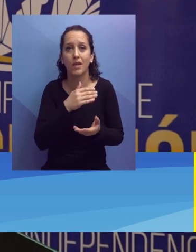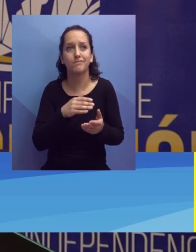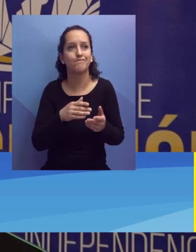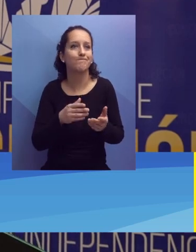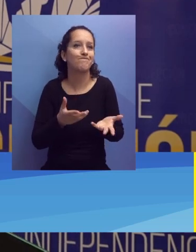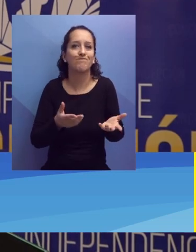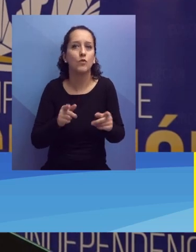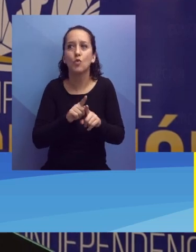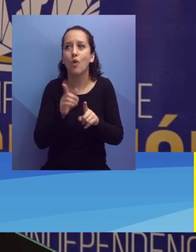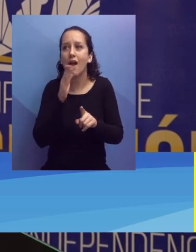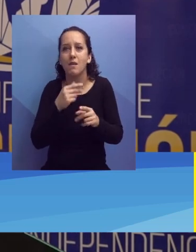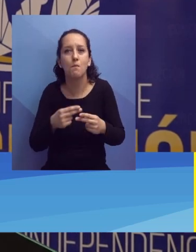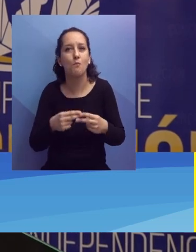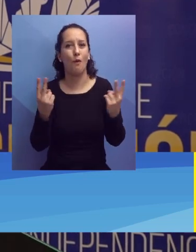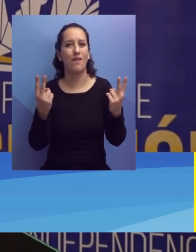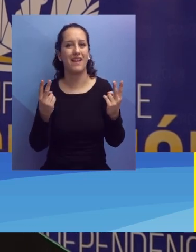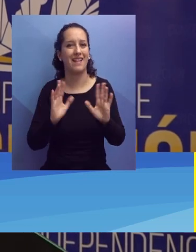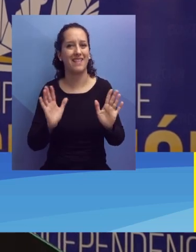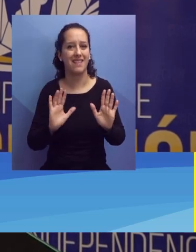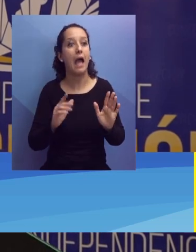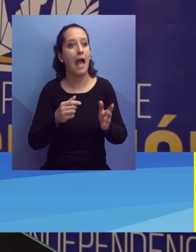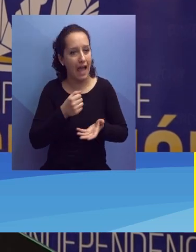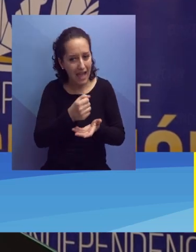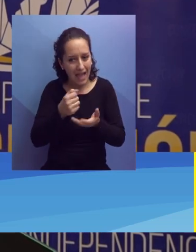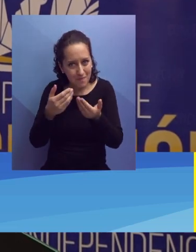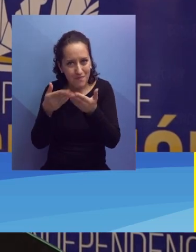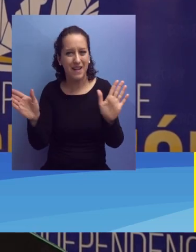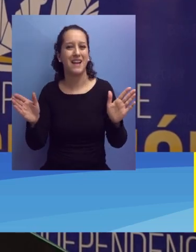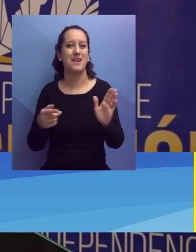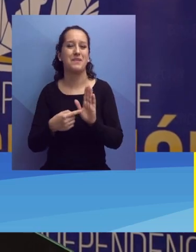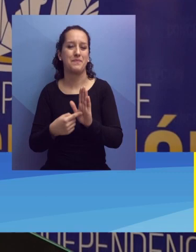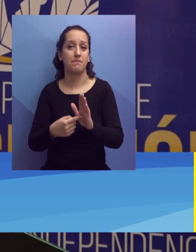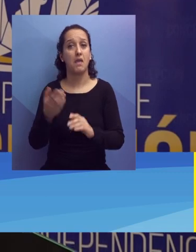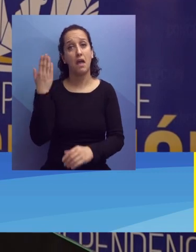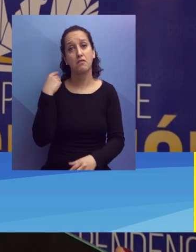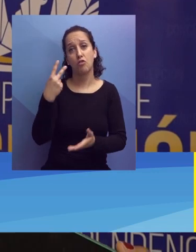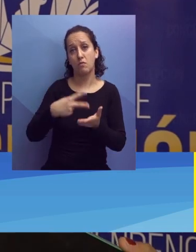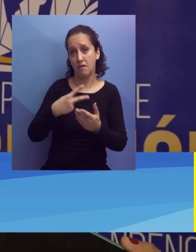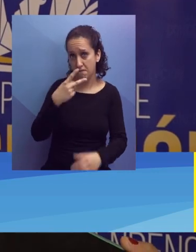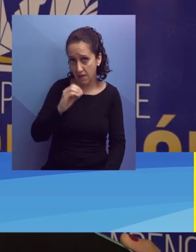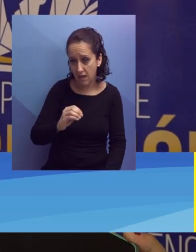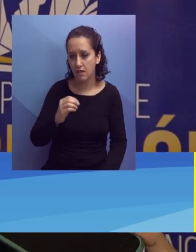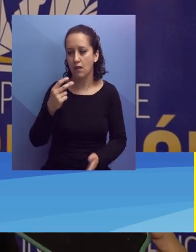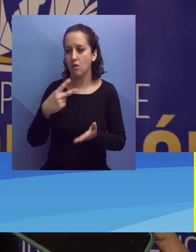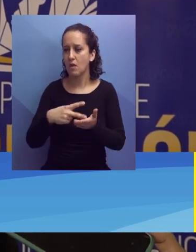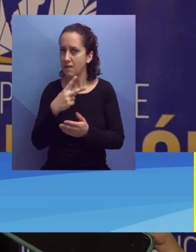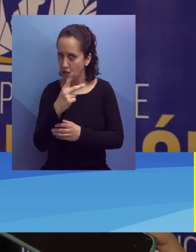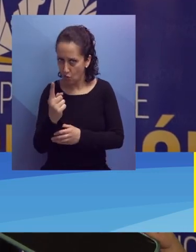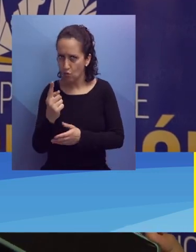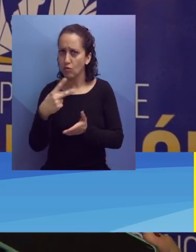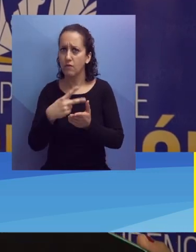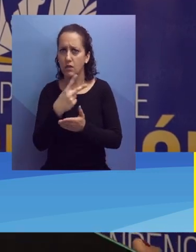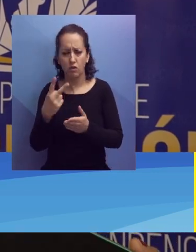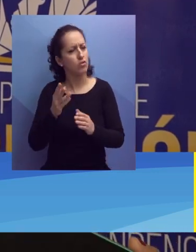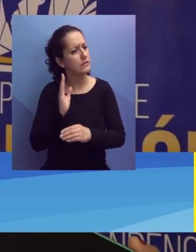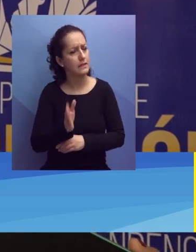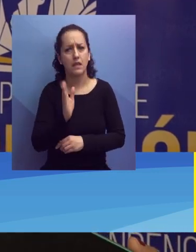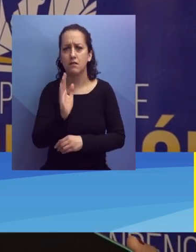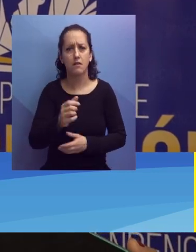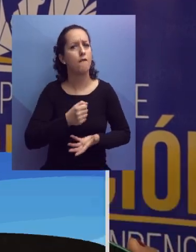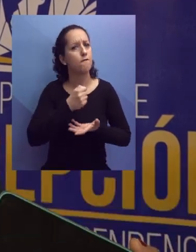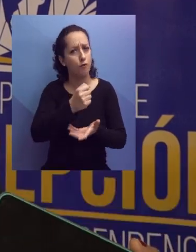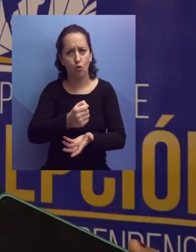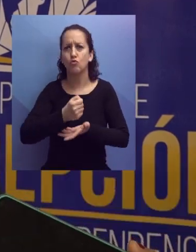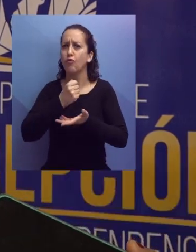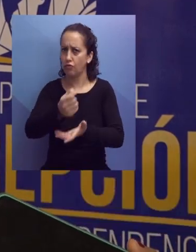no salen a la luz pública. Nosotros, a pesar de la pandemia, el año 2020, el 2021 y ahora el 2022, hemos mantenido estos